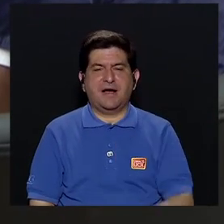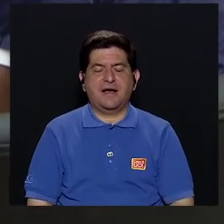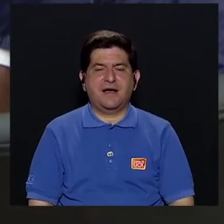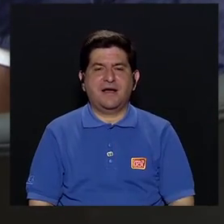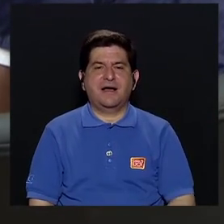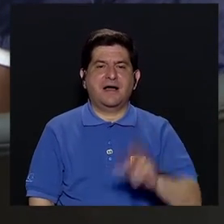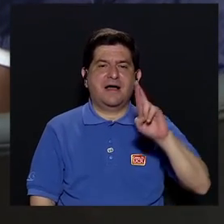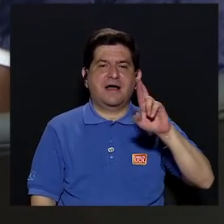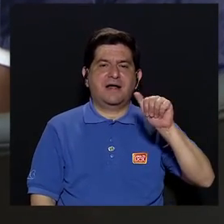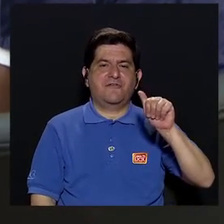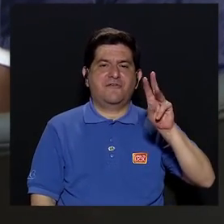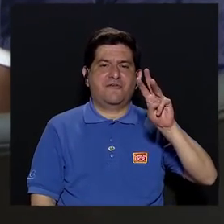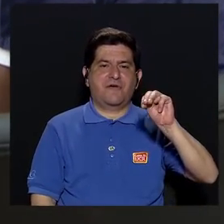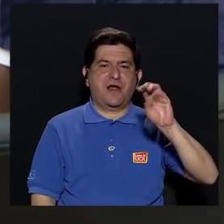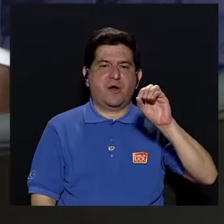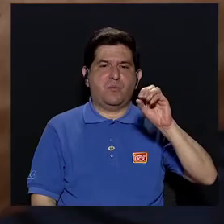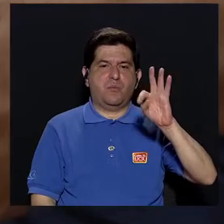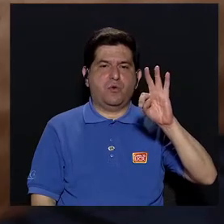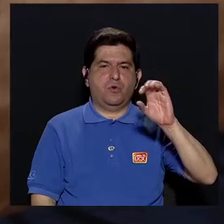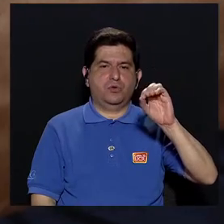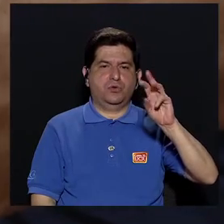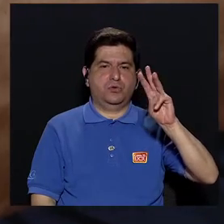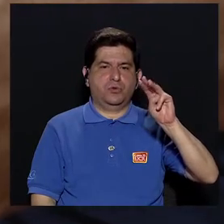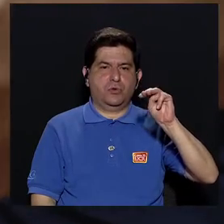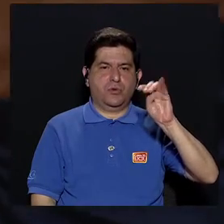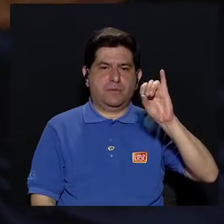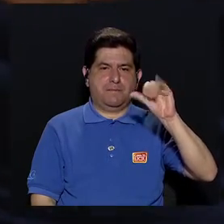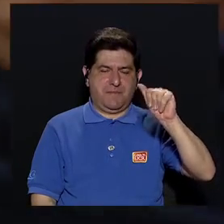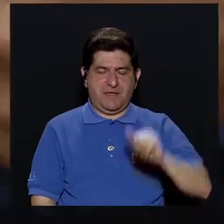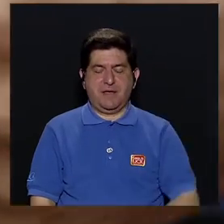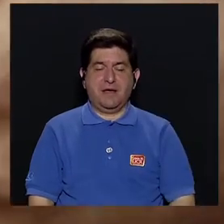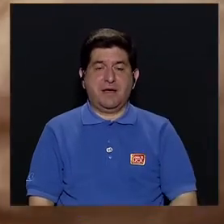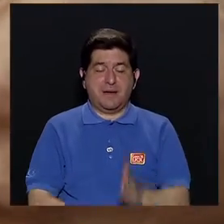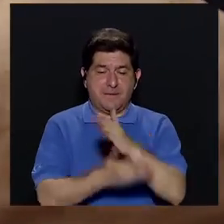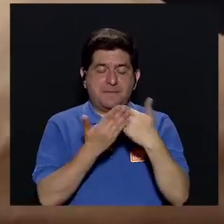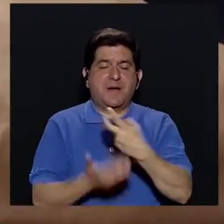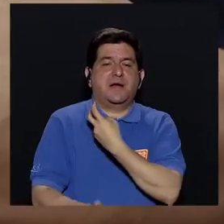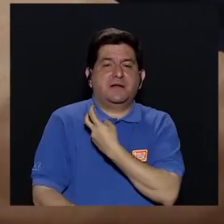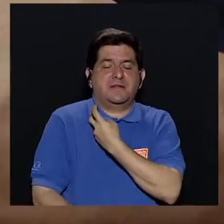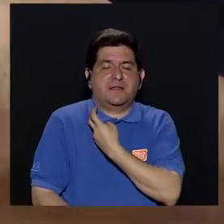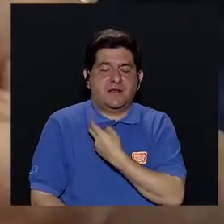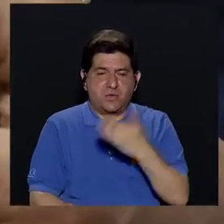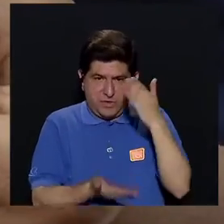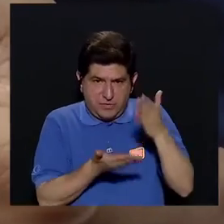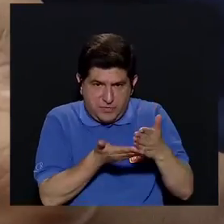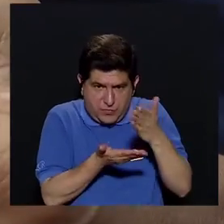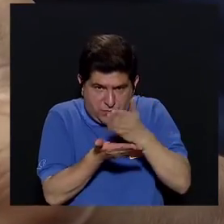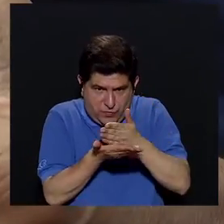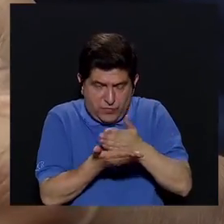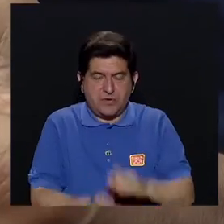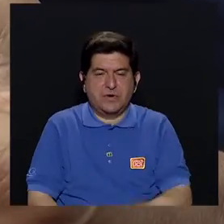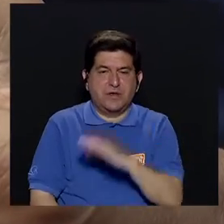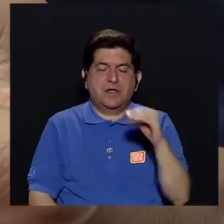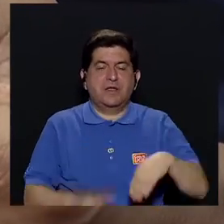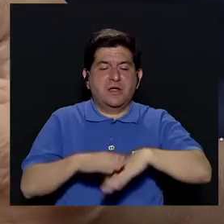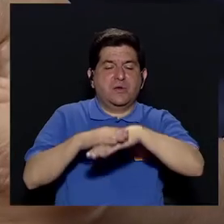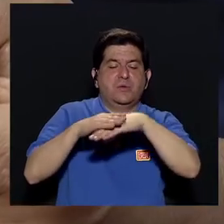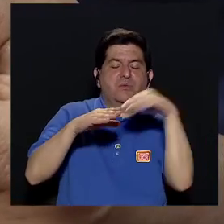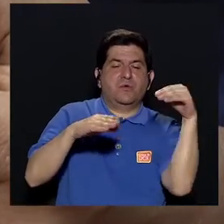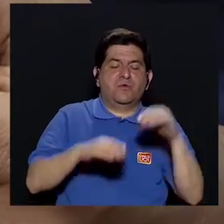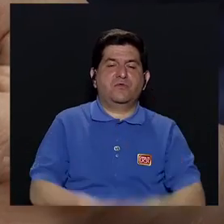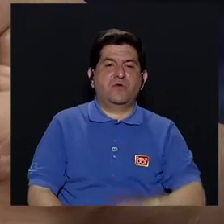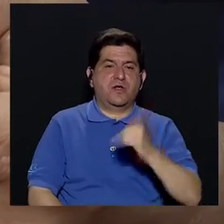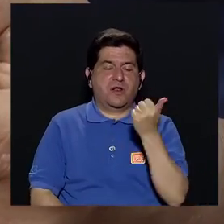una ramotomía, o sea, un corte en el hueso, en esta parte de la mandíbula, y finalmente por la parte de